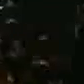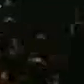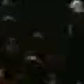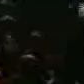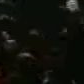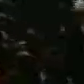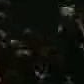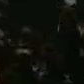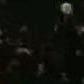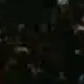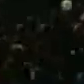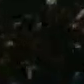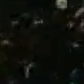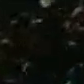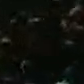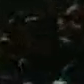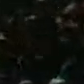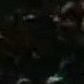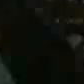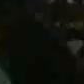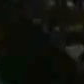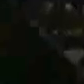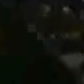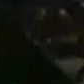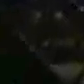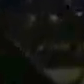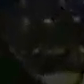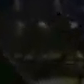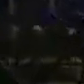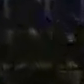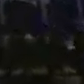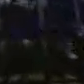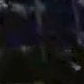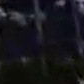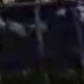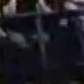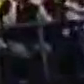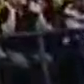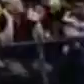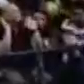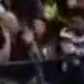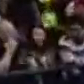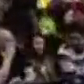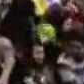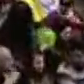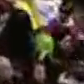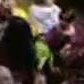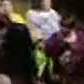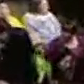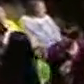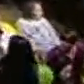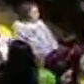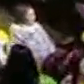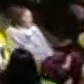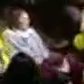mensaje con cartel incluido, no a la violencia en el fútbol base. Desde luego, estamos absolutamente de acuerdo con eso. Chinchoso se van a despedir. Sonido